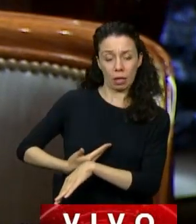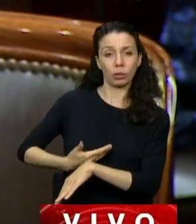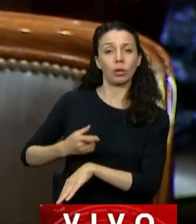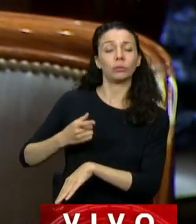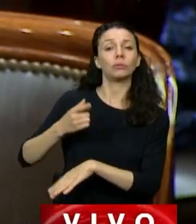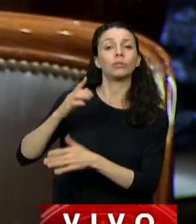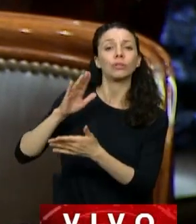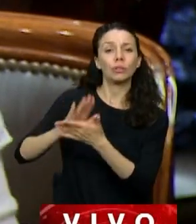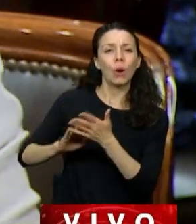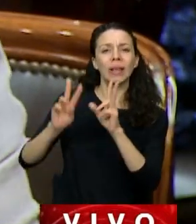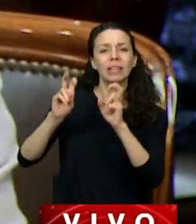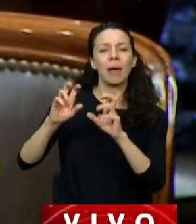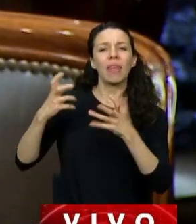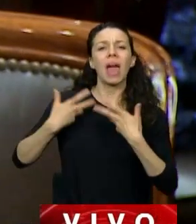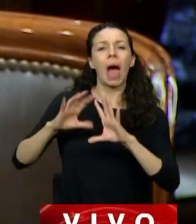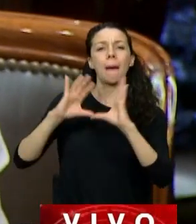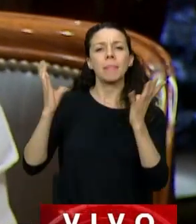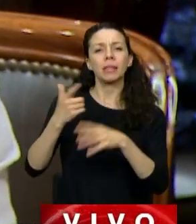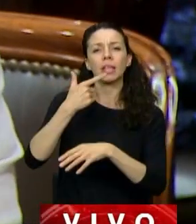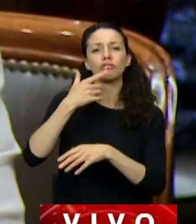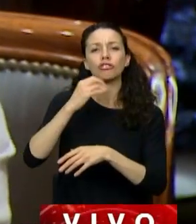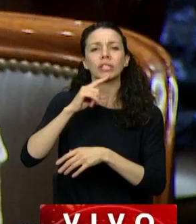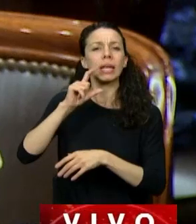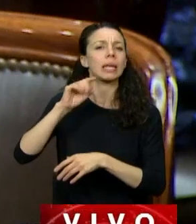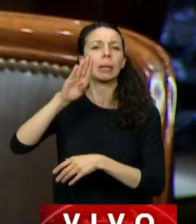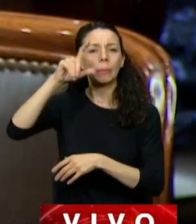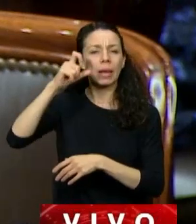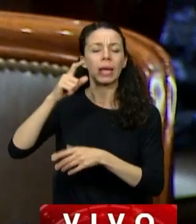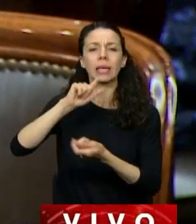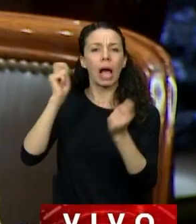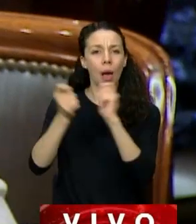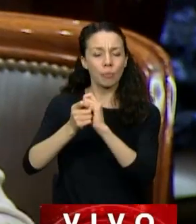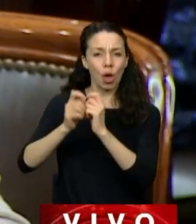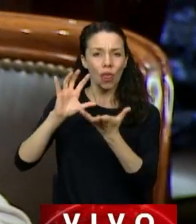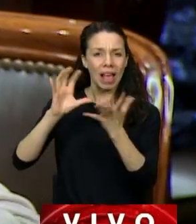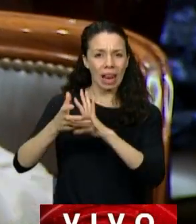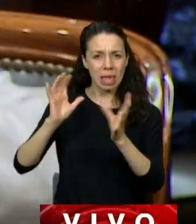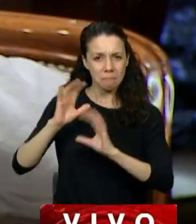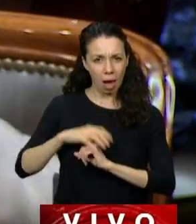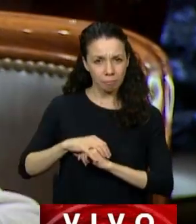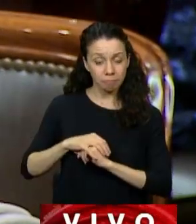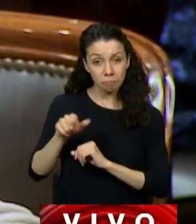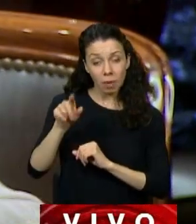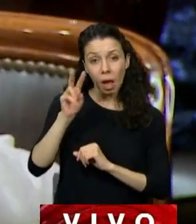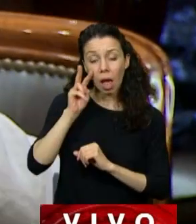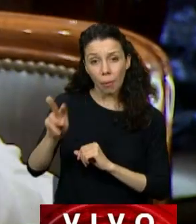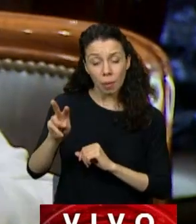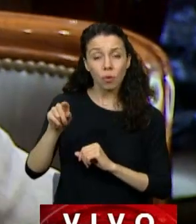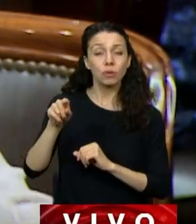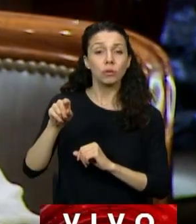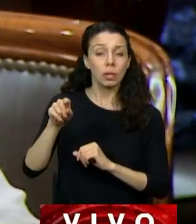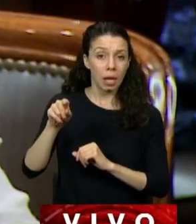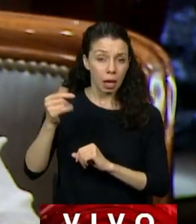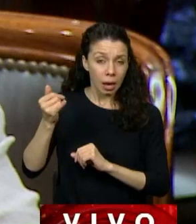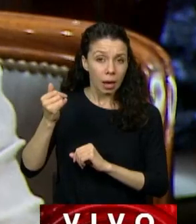que tiene que ver con ambiente sostenible y cambio climático. Ahí se ve la misma inconsistencia. Por un lado vemos que hay un